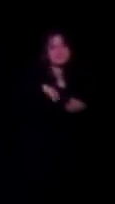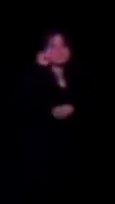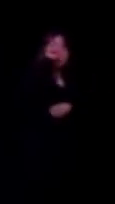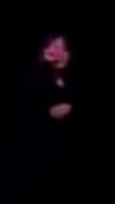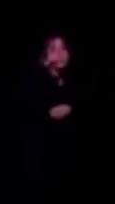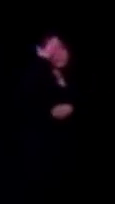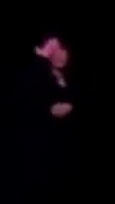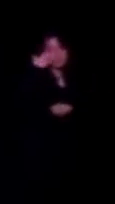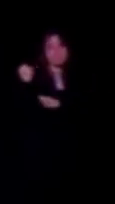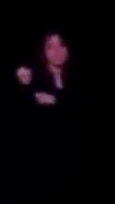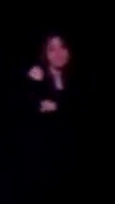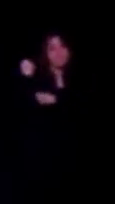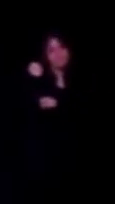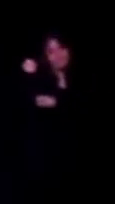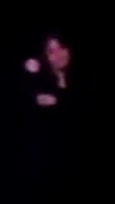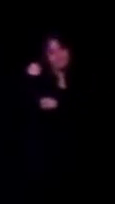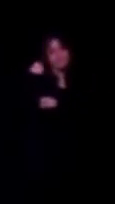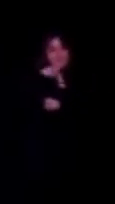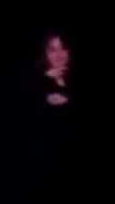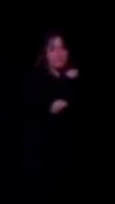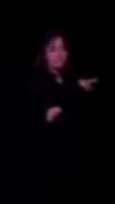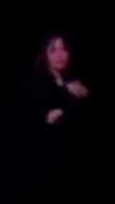del profesorado el consultor